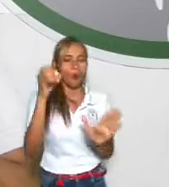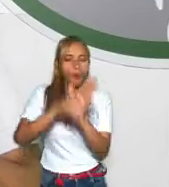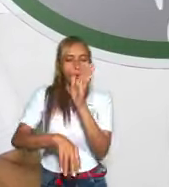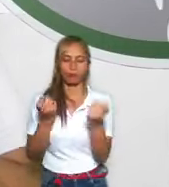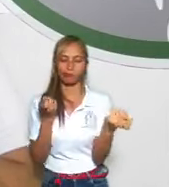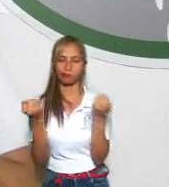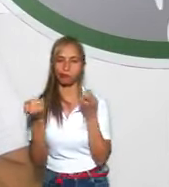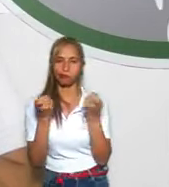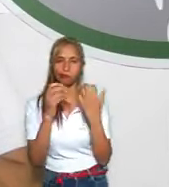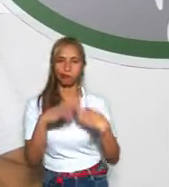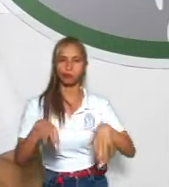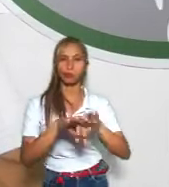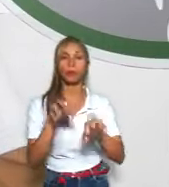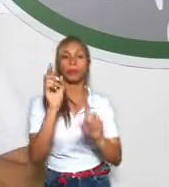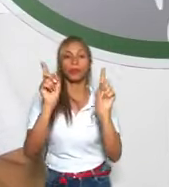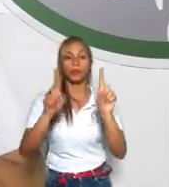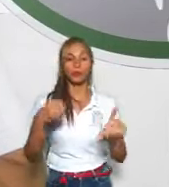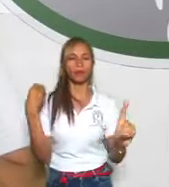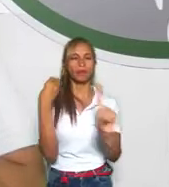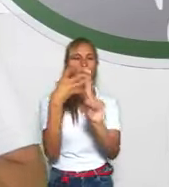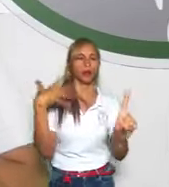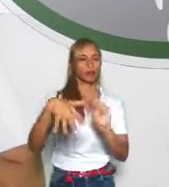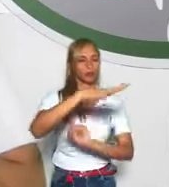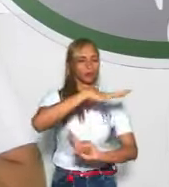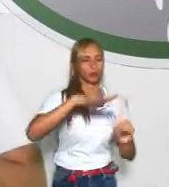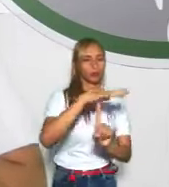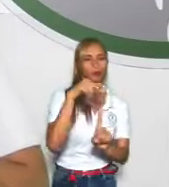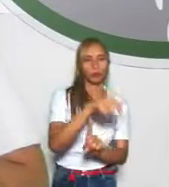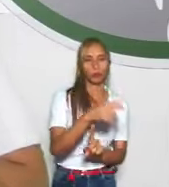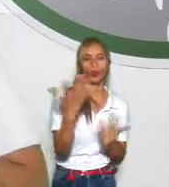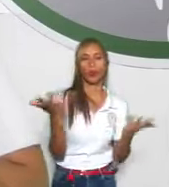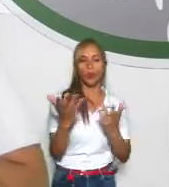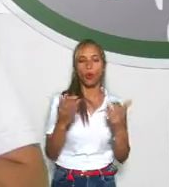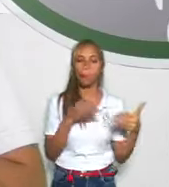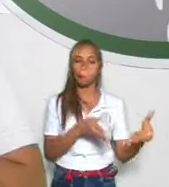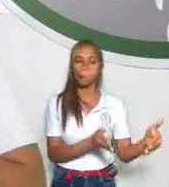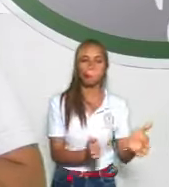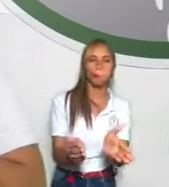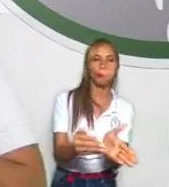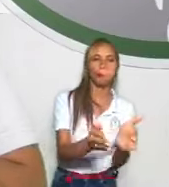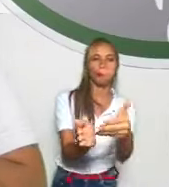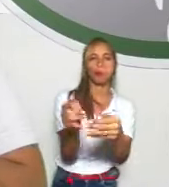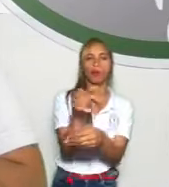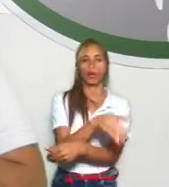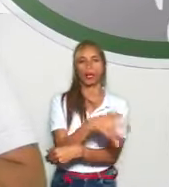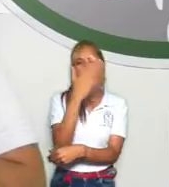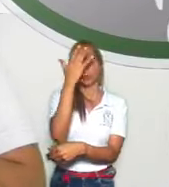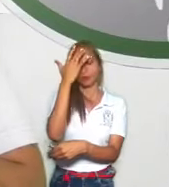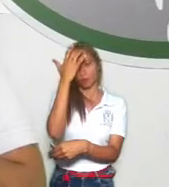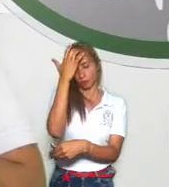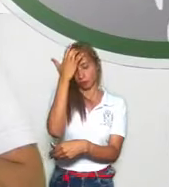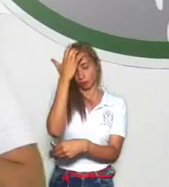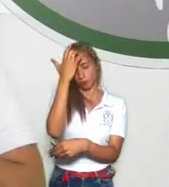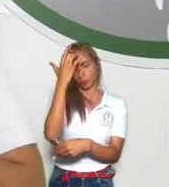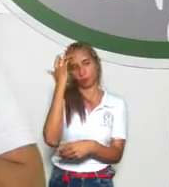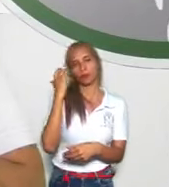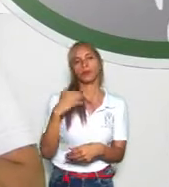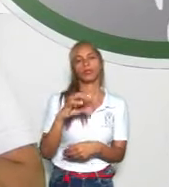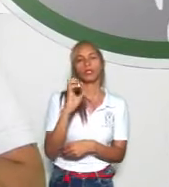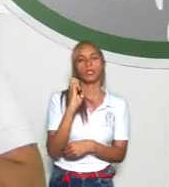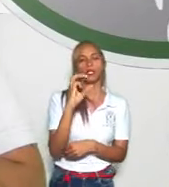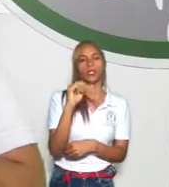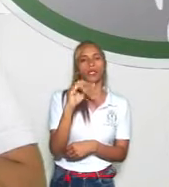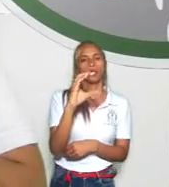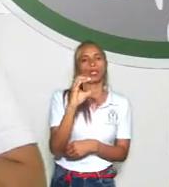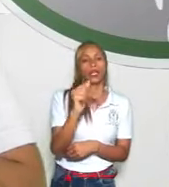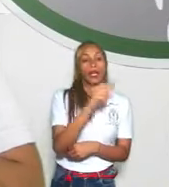los impactos ambientales que a veces se tienen en la cuenca, donde Empresas Públicas de Calarcá desarrolla un importante proyecto